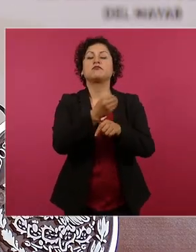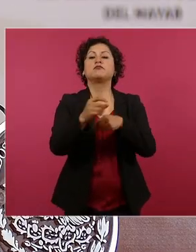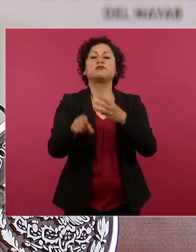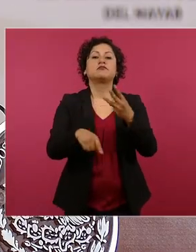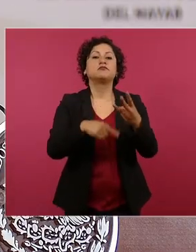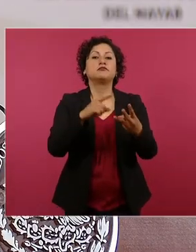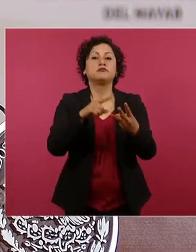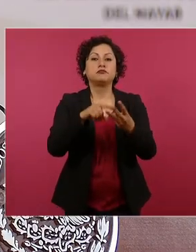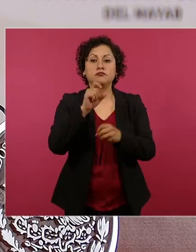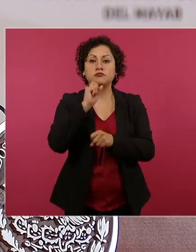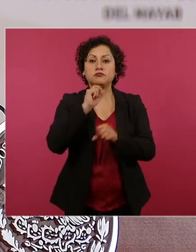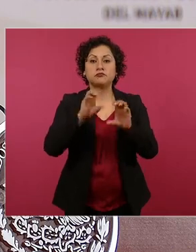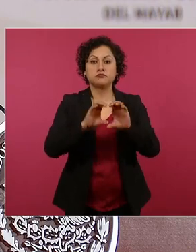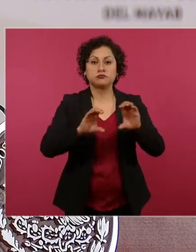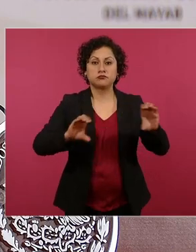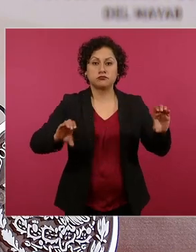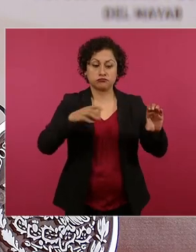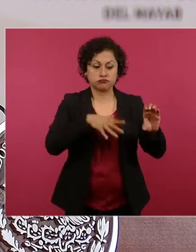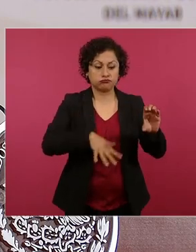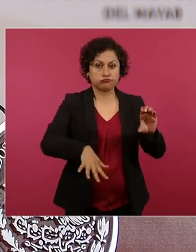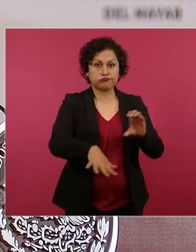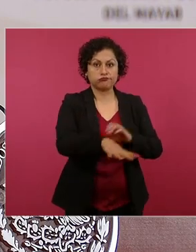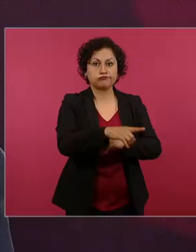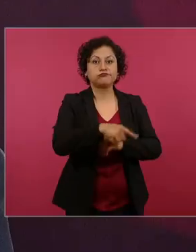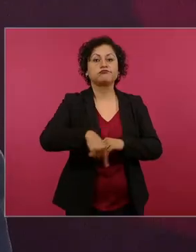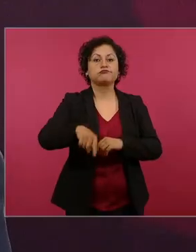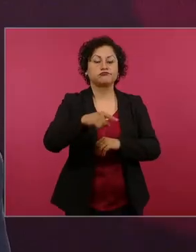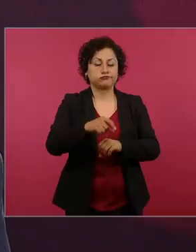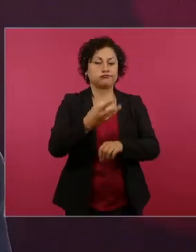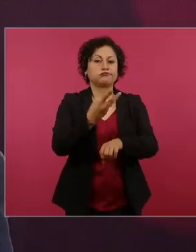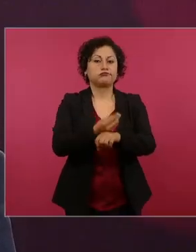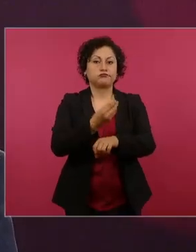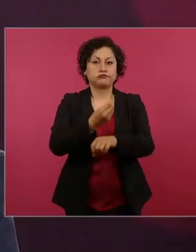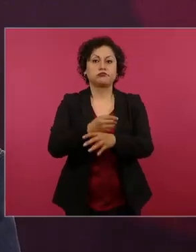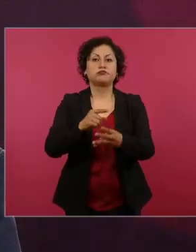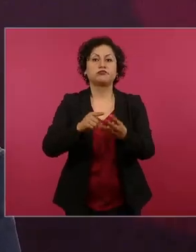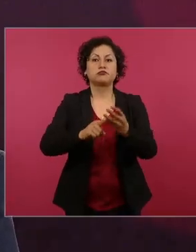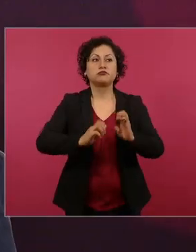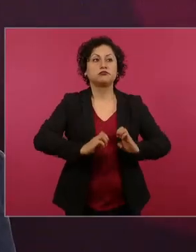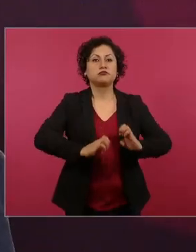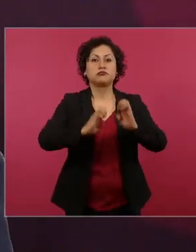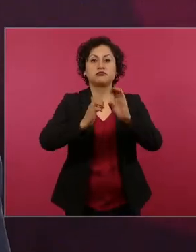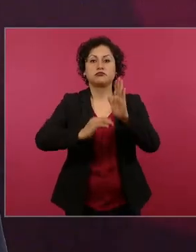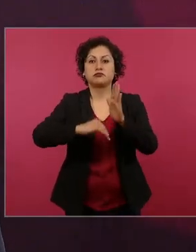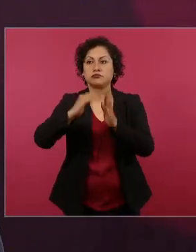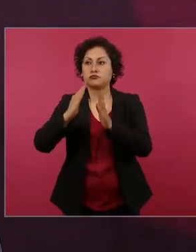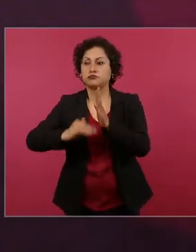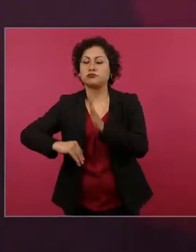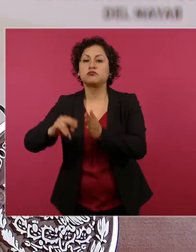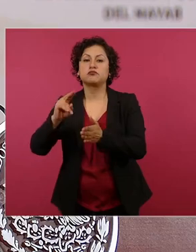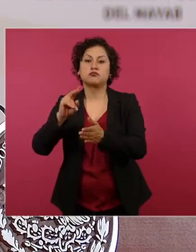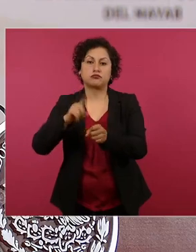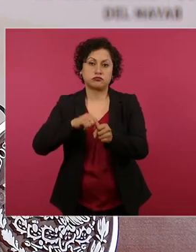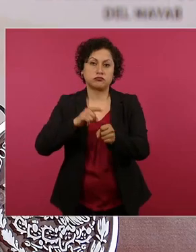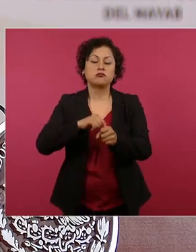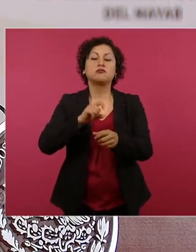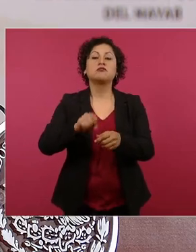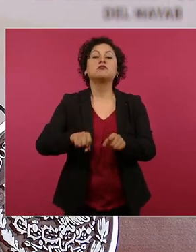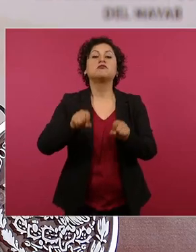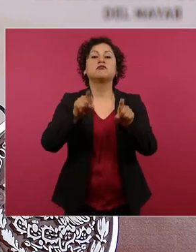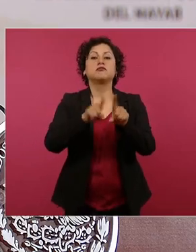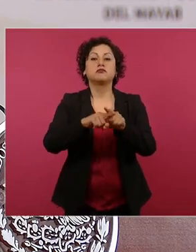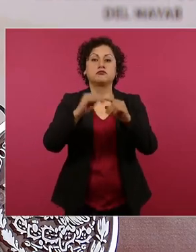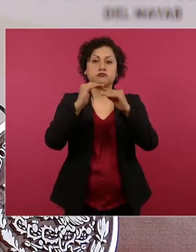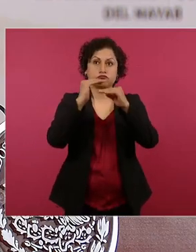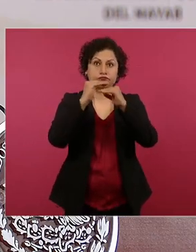reparaciones de sistemas de drenaje pluvial, rehabilitación de pintura en edificios, cambio de plafones y pisos en